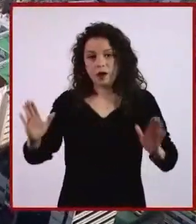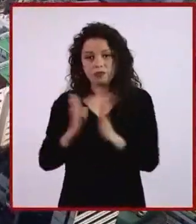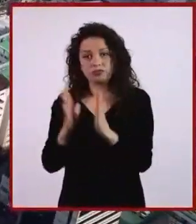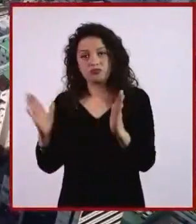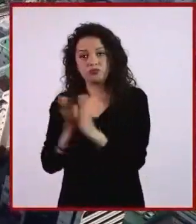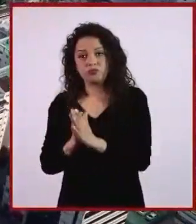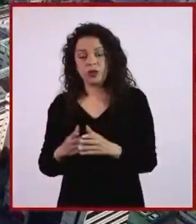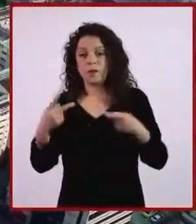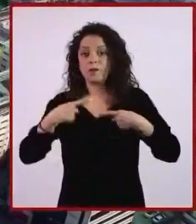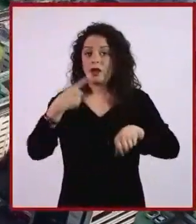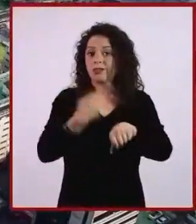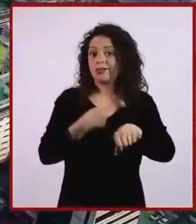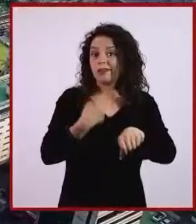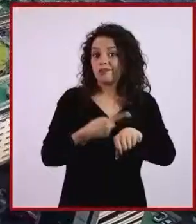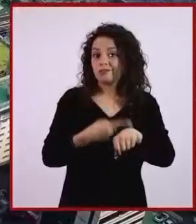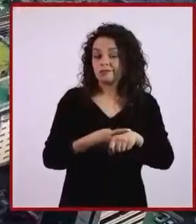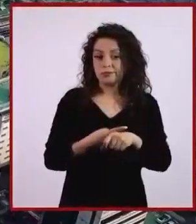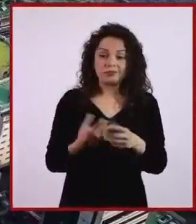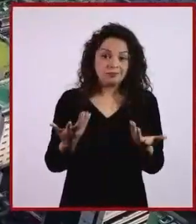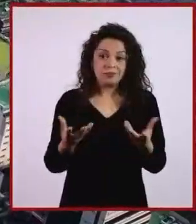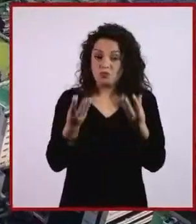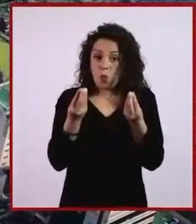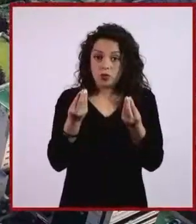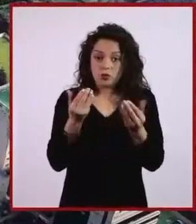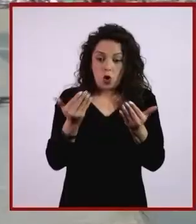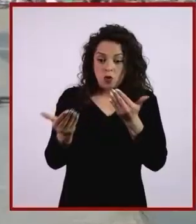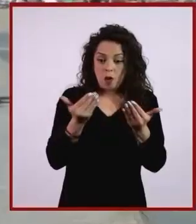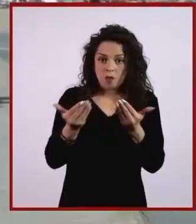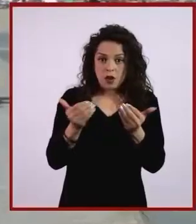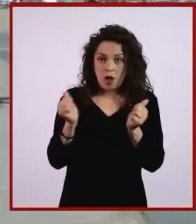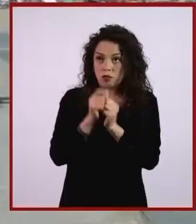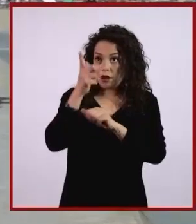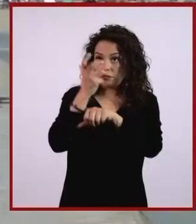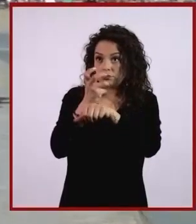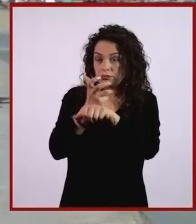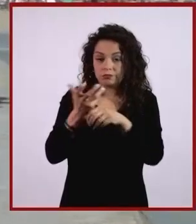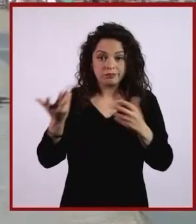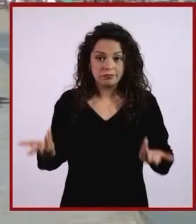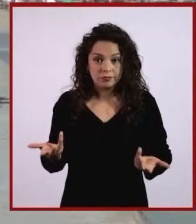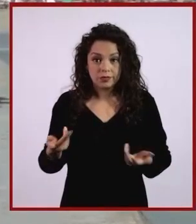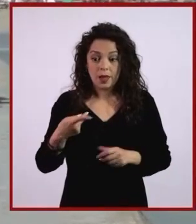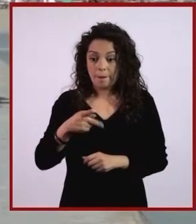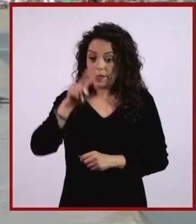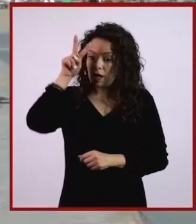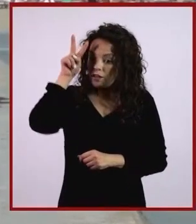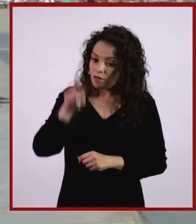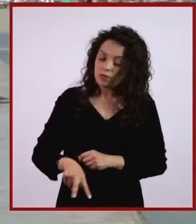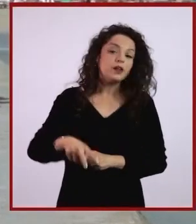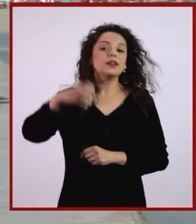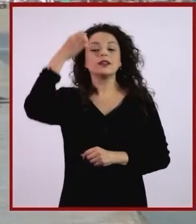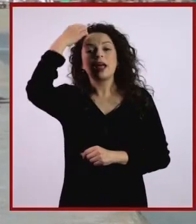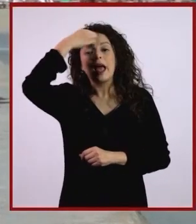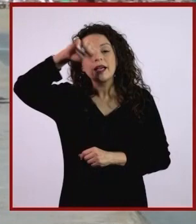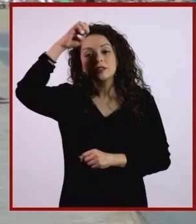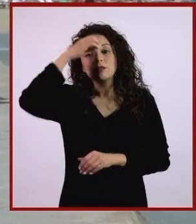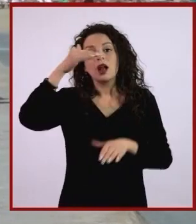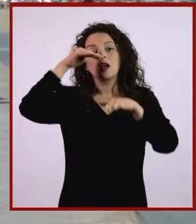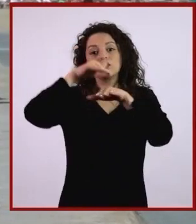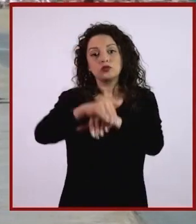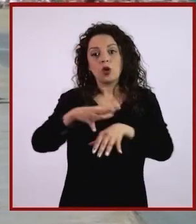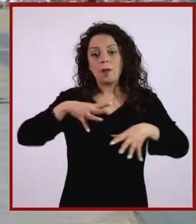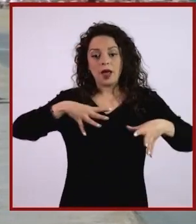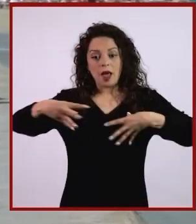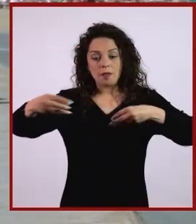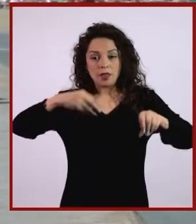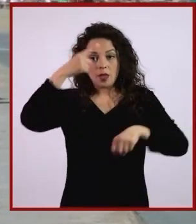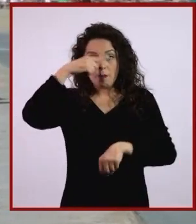de enfermos que es solo comparable al de Estados Unidos, ¿no? Brasil es el segundo país más afectado a nivel planetario y, sin embargo, la experiencia de la